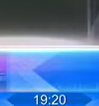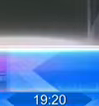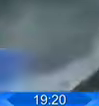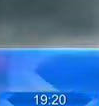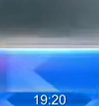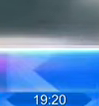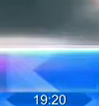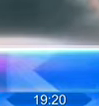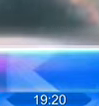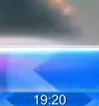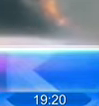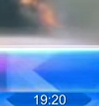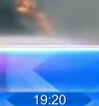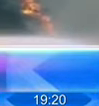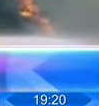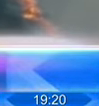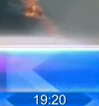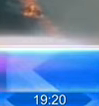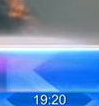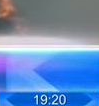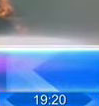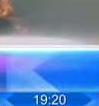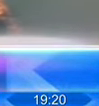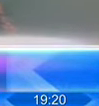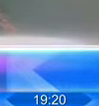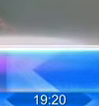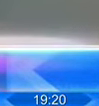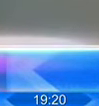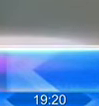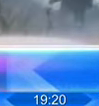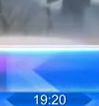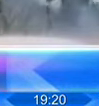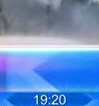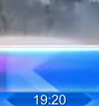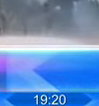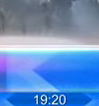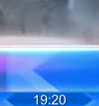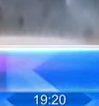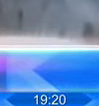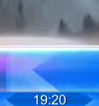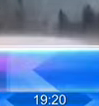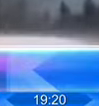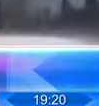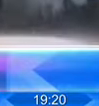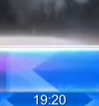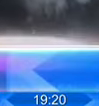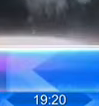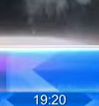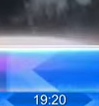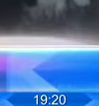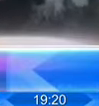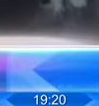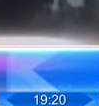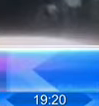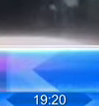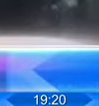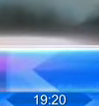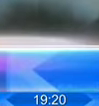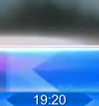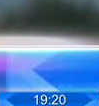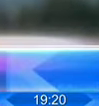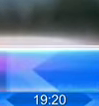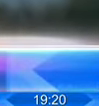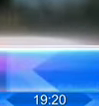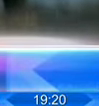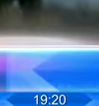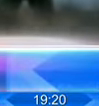de acceso. Uno de los principales problemas para controlar este incendio es el viento, que está sobre los 30 kilómetros por hora, y las condiciones de dirección son